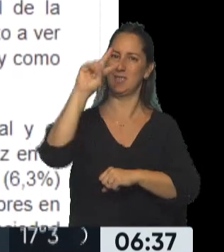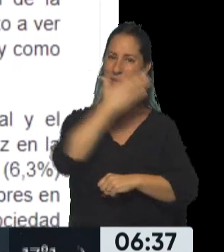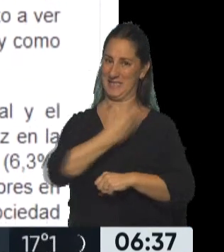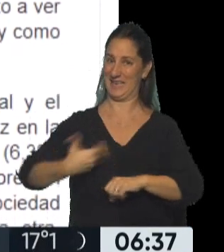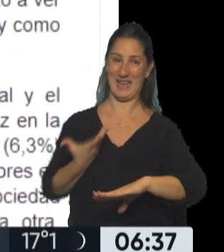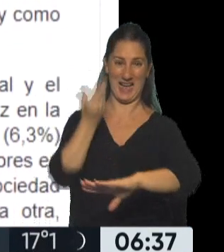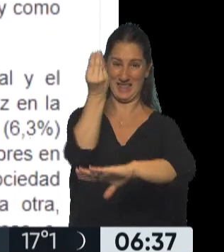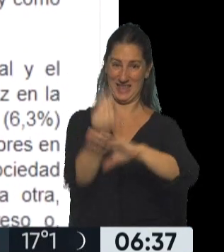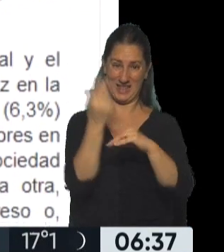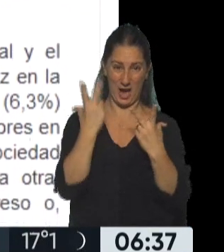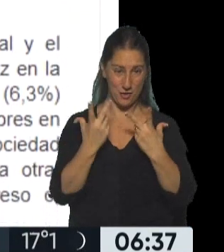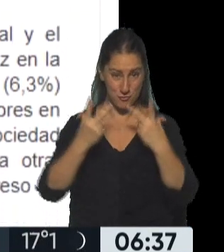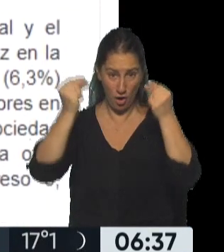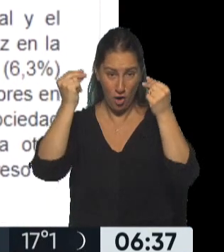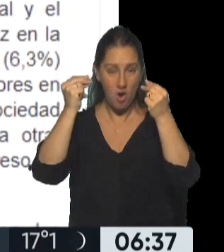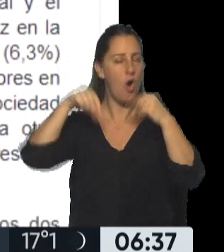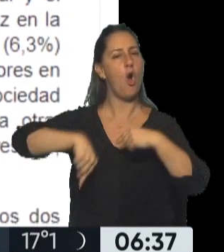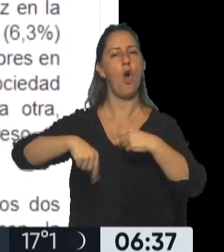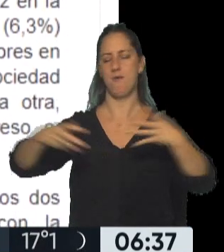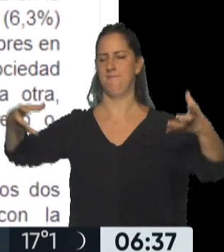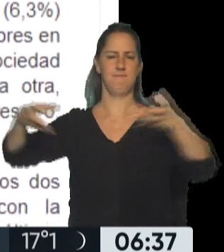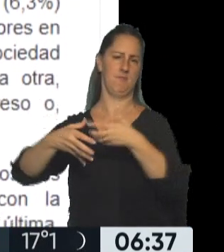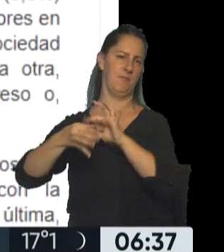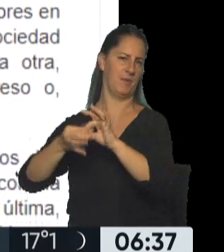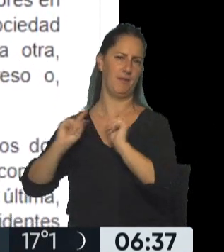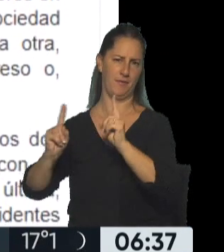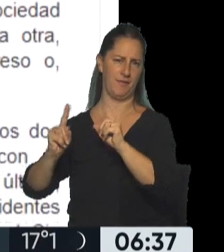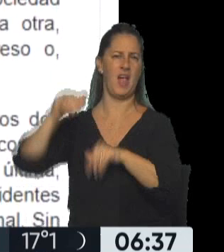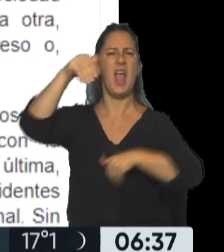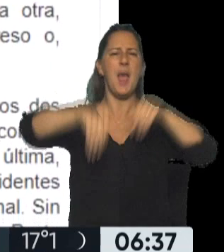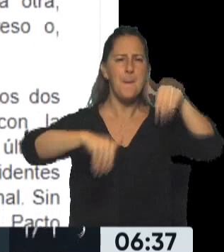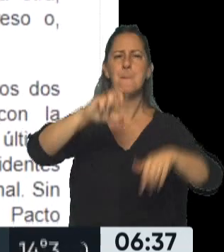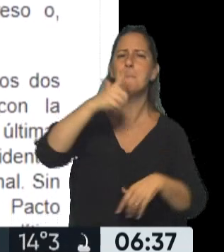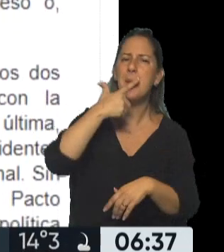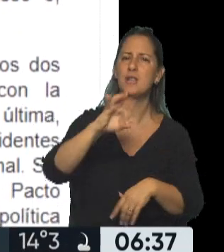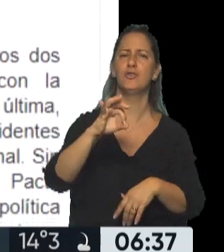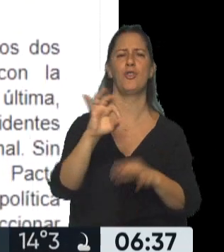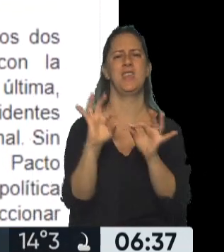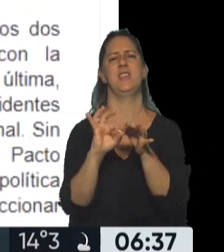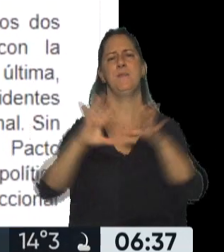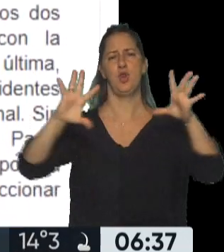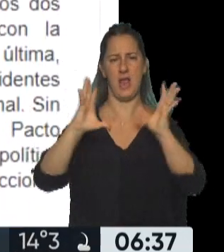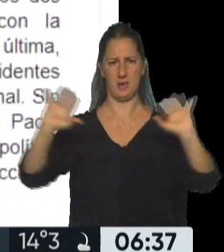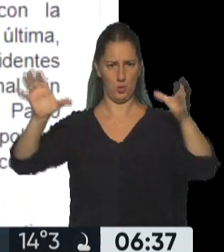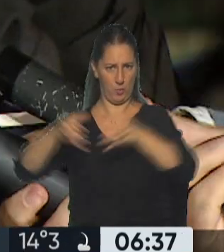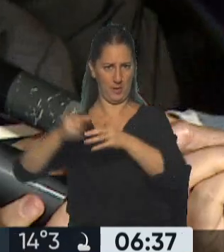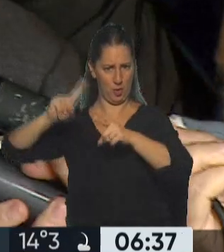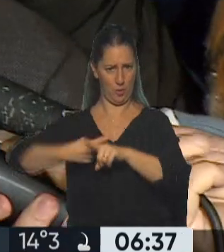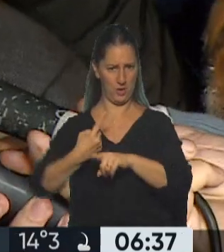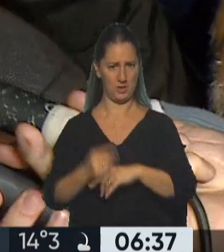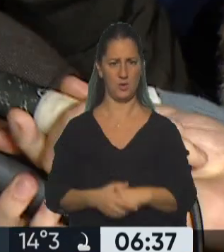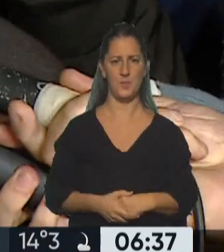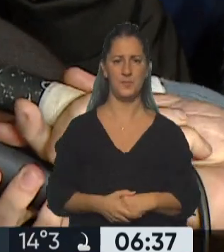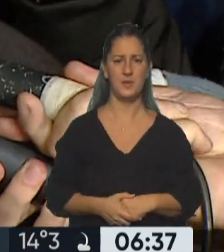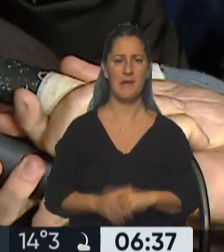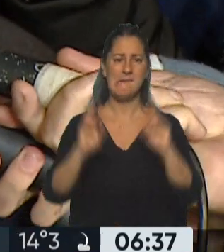no va a ser candidata, hoy más que nunca, no hay síntesis, elecciones abiertas, paso y democratización de nuestro frente político. Espero que no sea